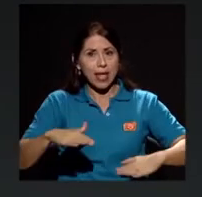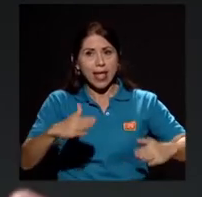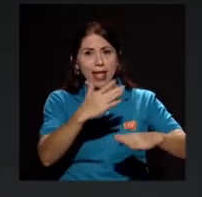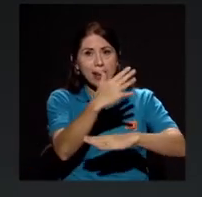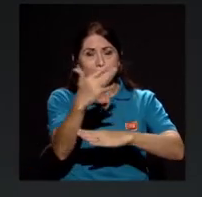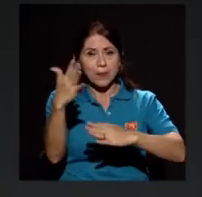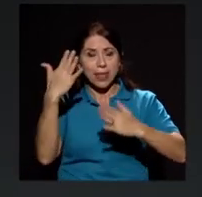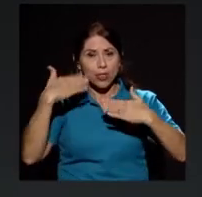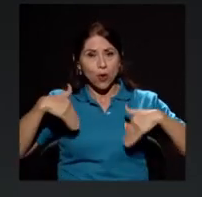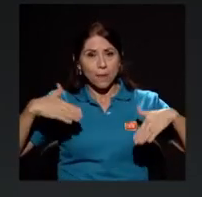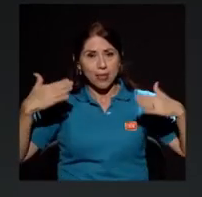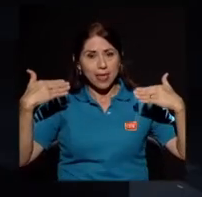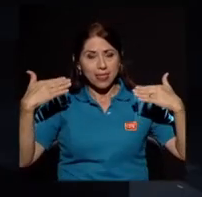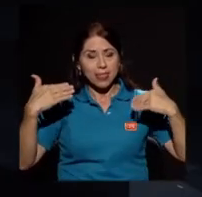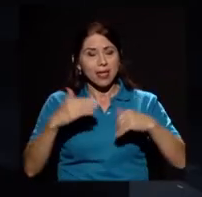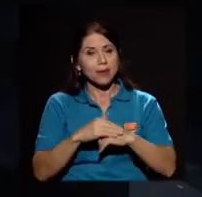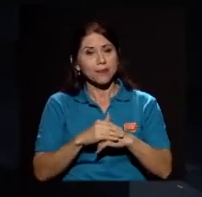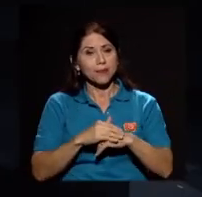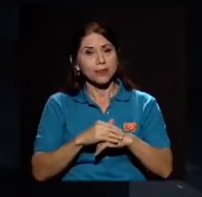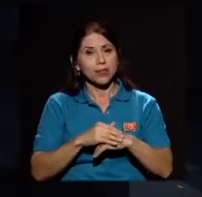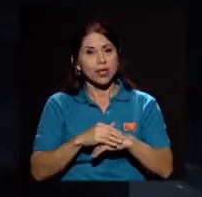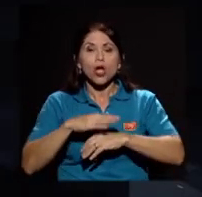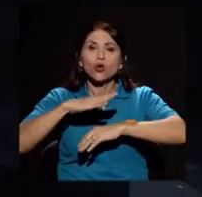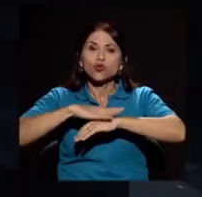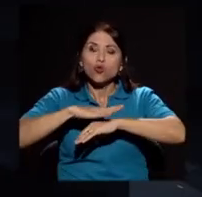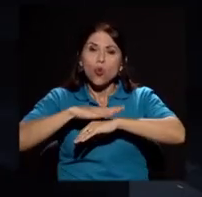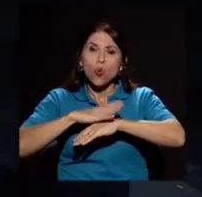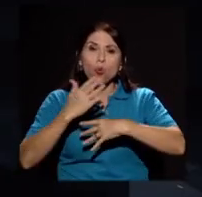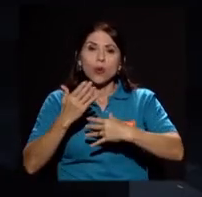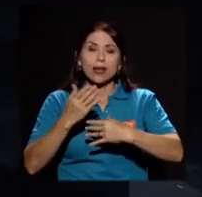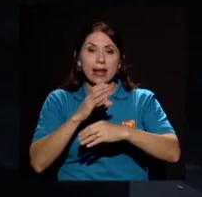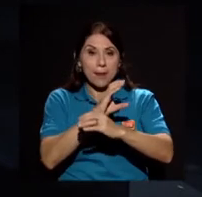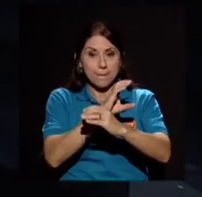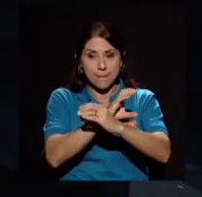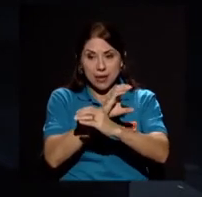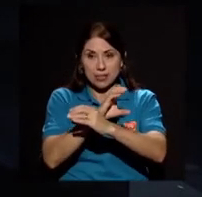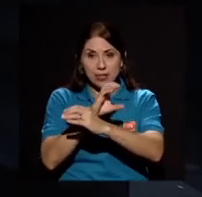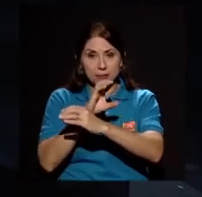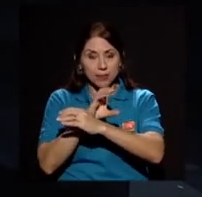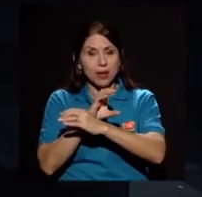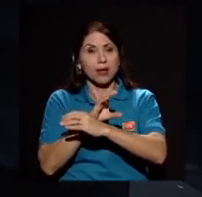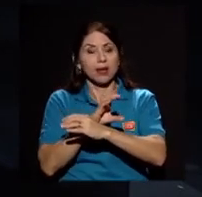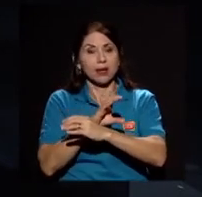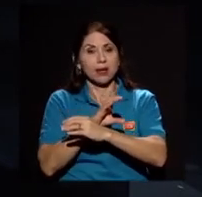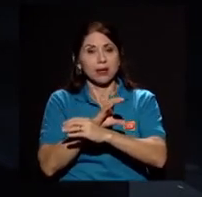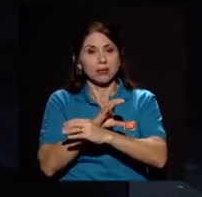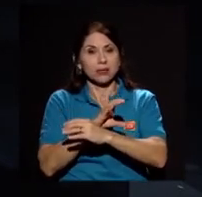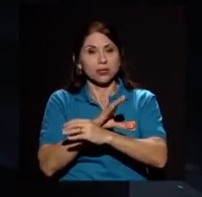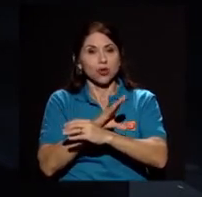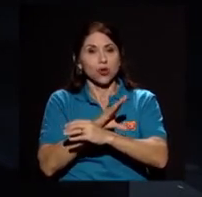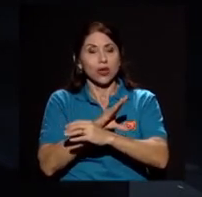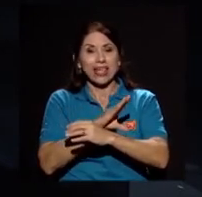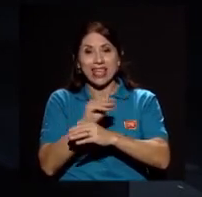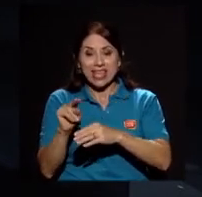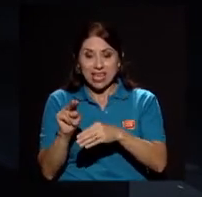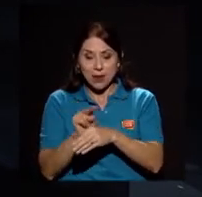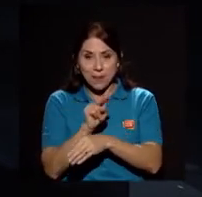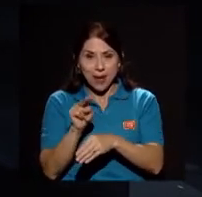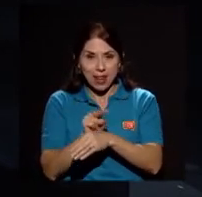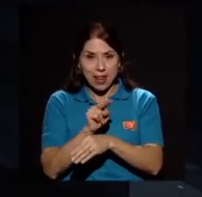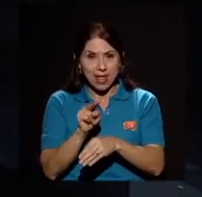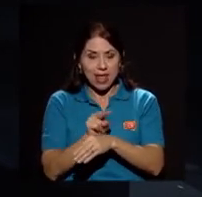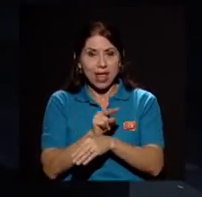relativo a la preservación y el manejo de